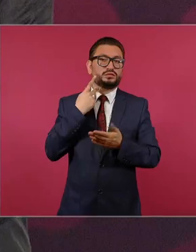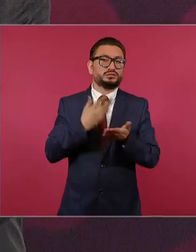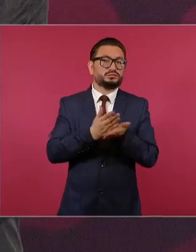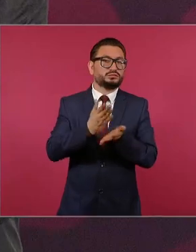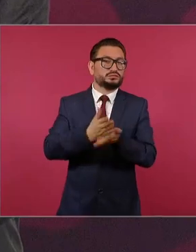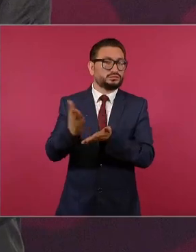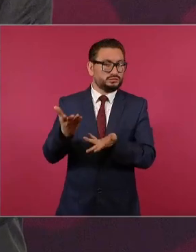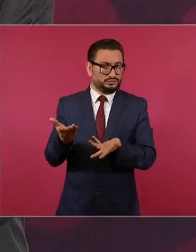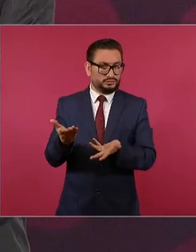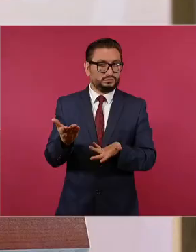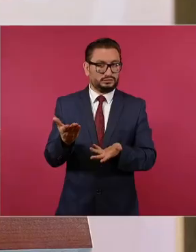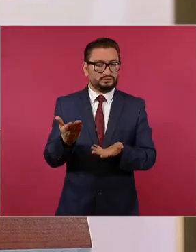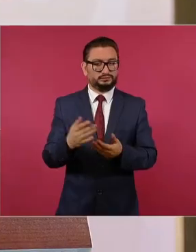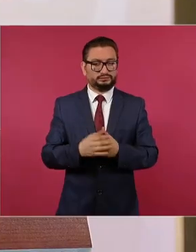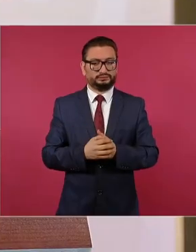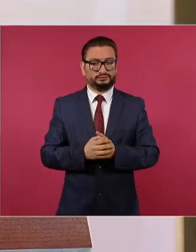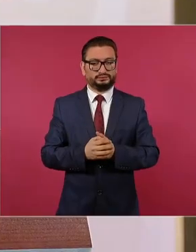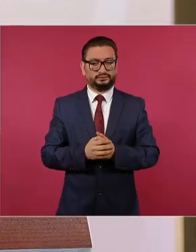injerencista?